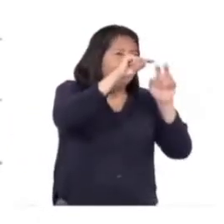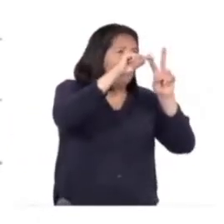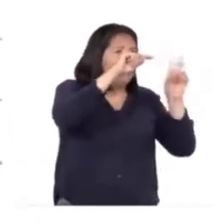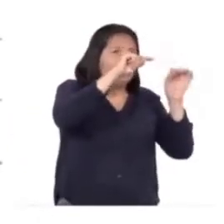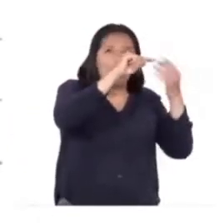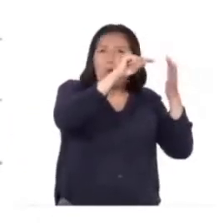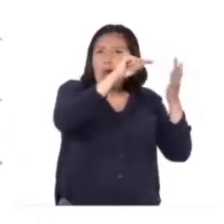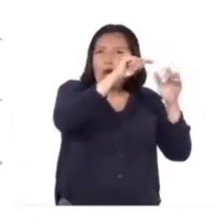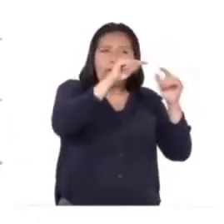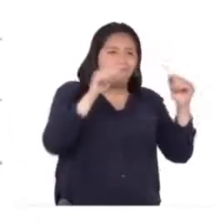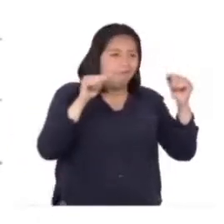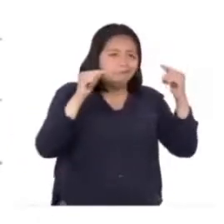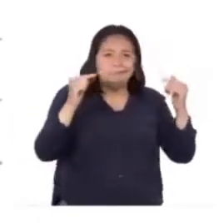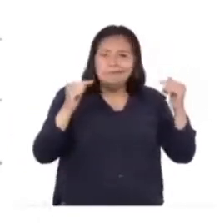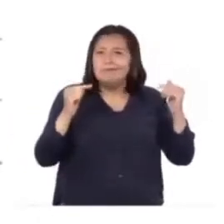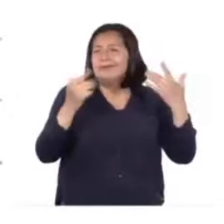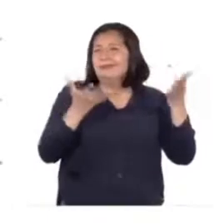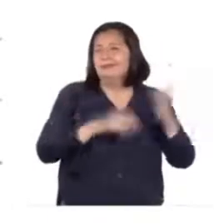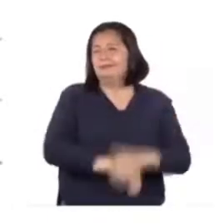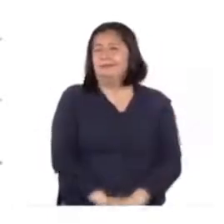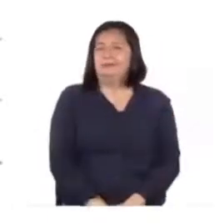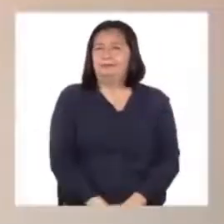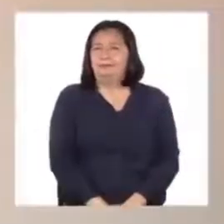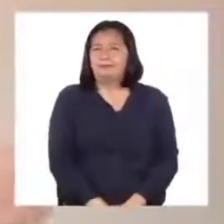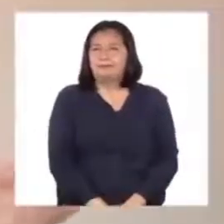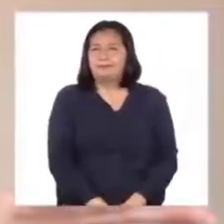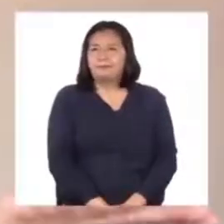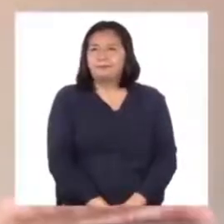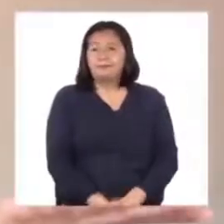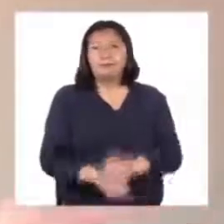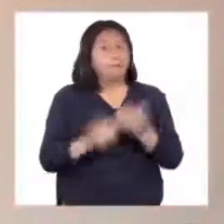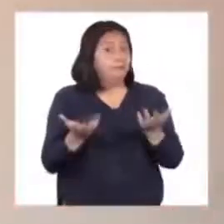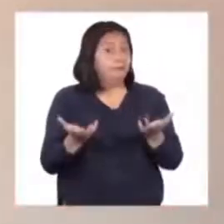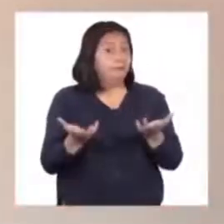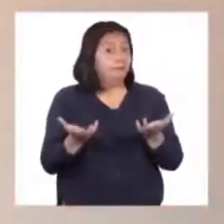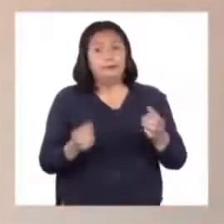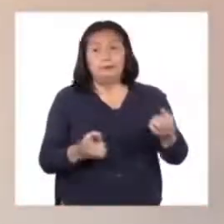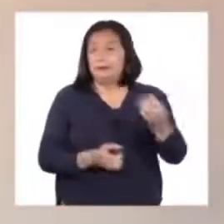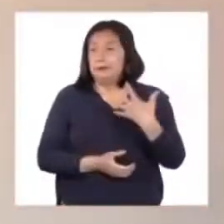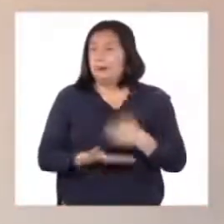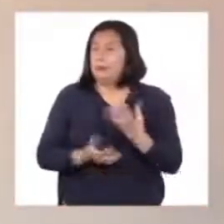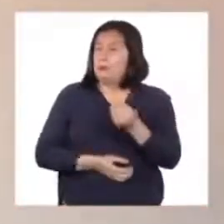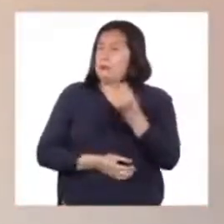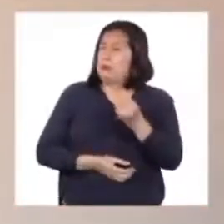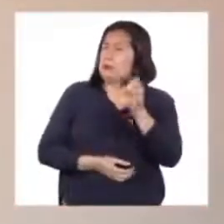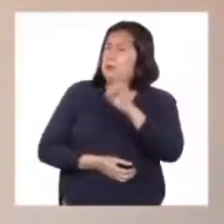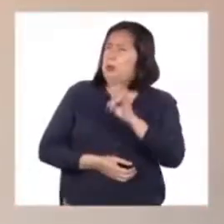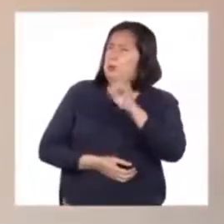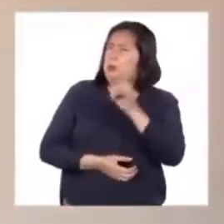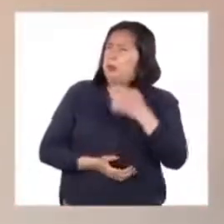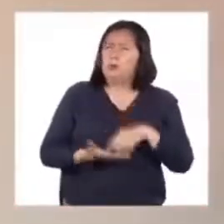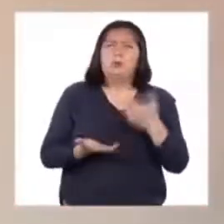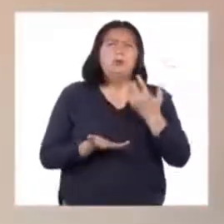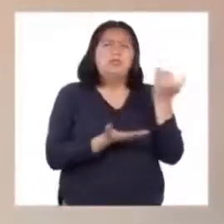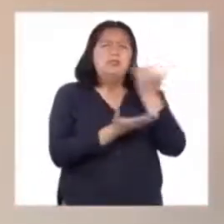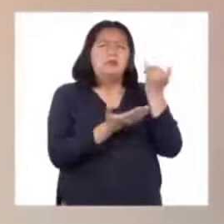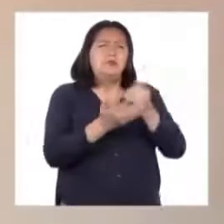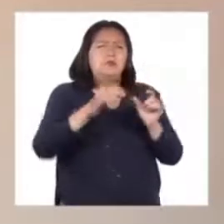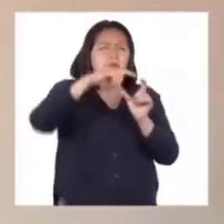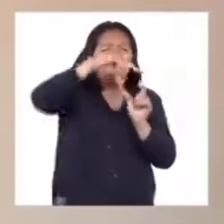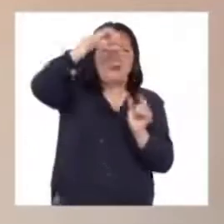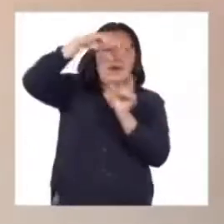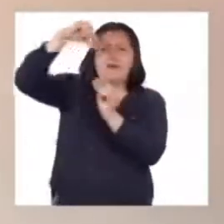exactas señaladas en el eje vertical. ¿Pueden decirme por qué utilicé el gráfico de barras?